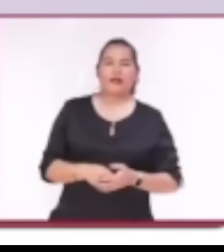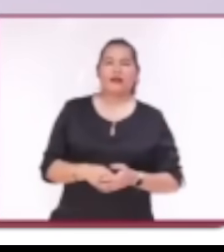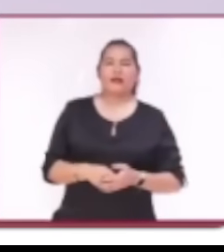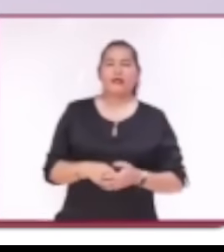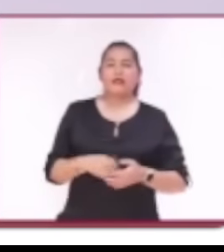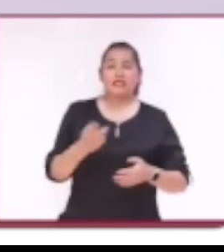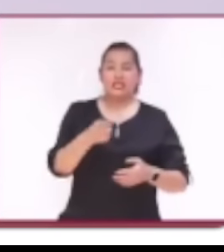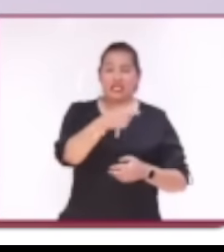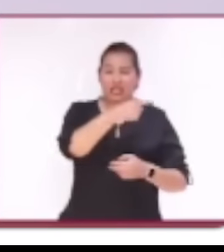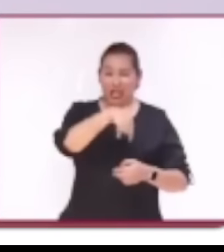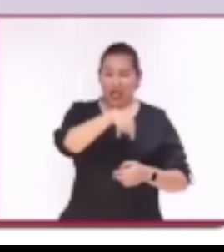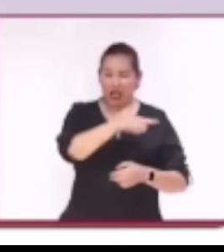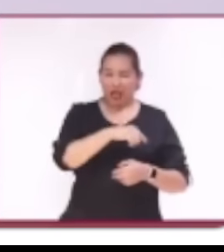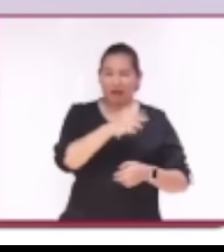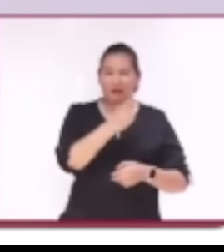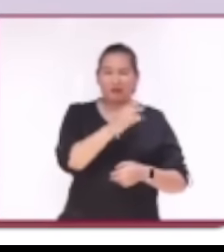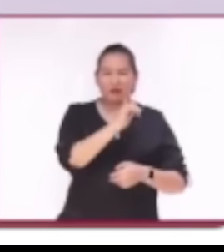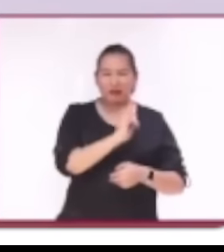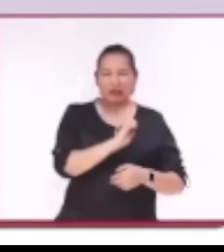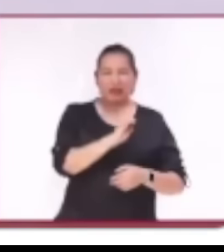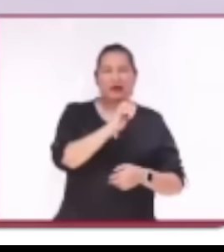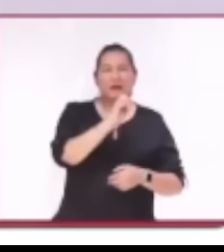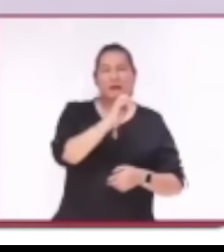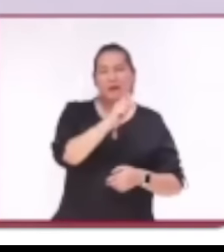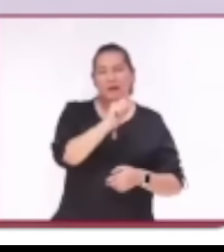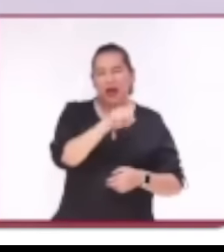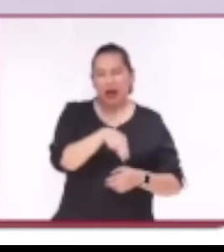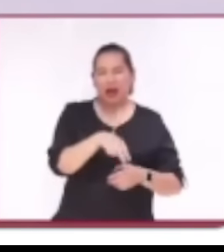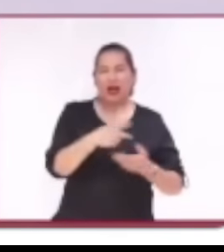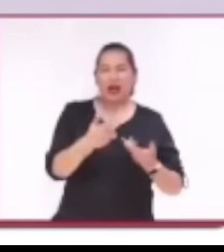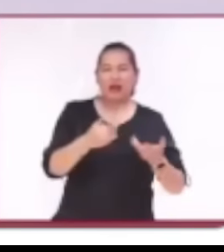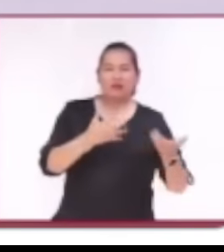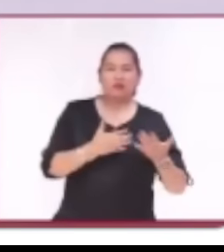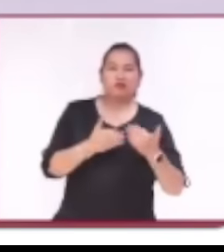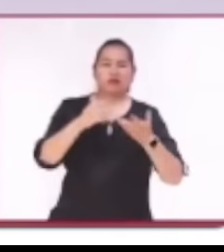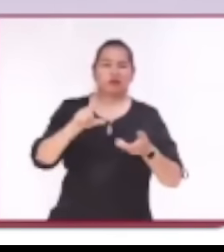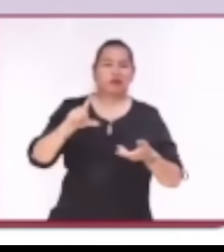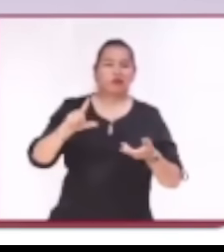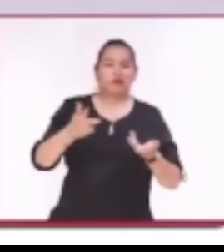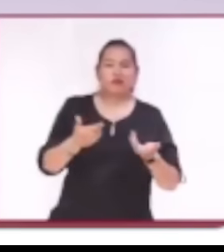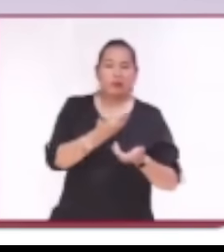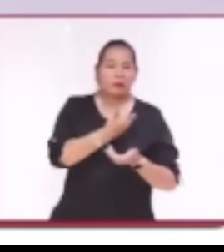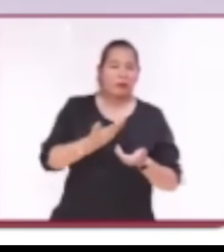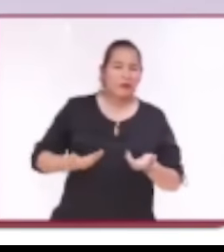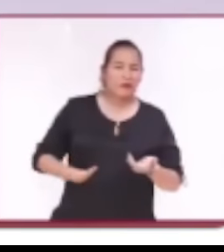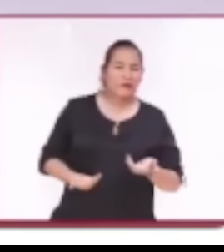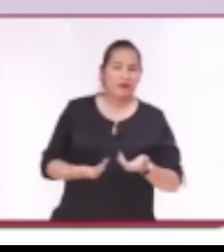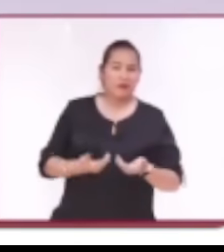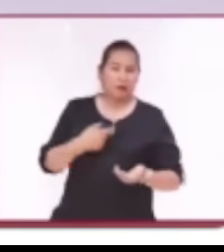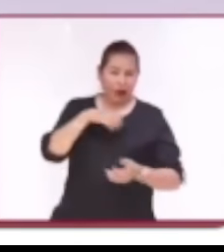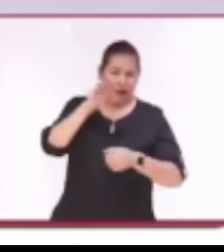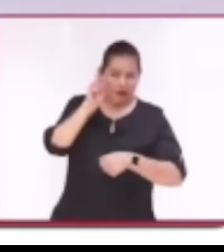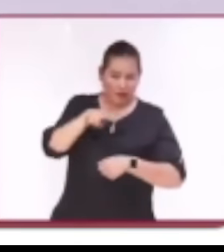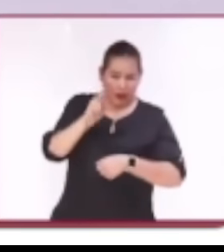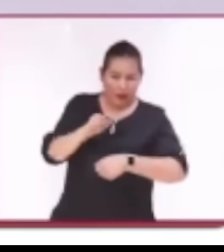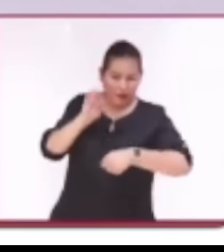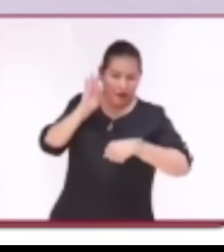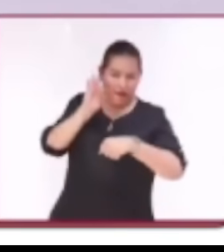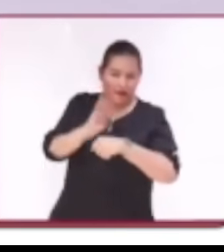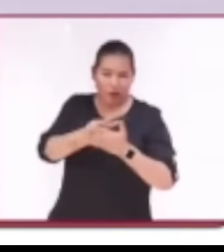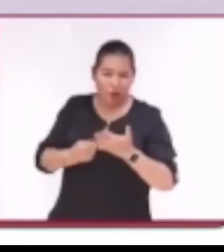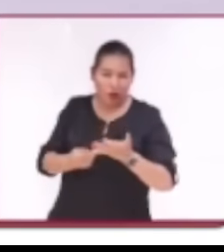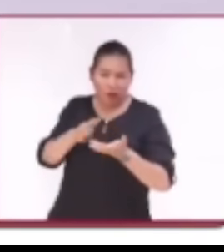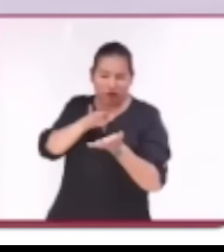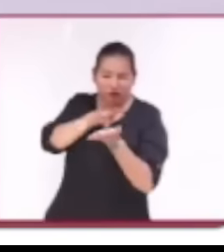programas sociales pues si no lo hacen por convicción nosotros es todo lo